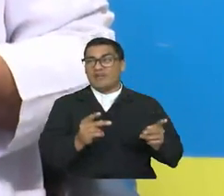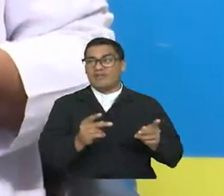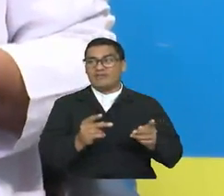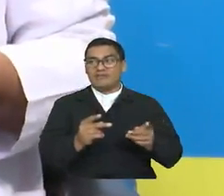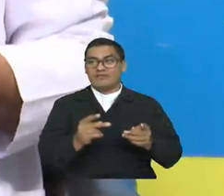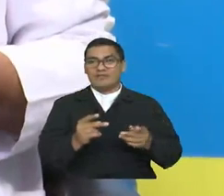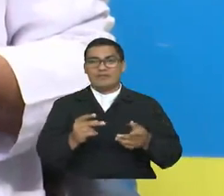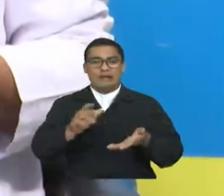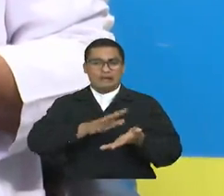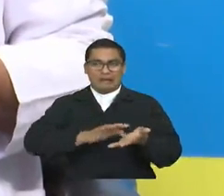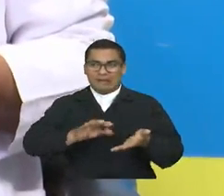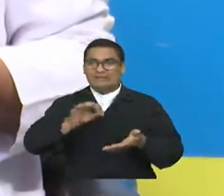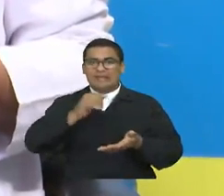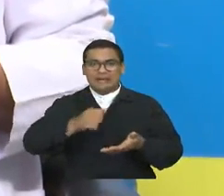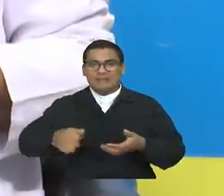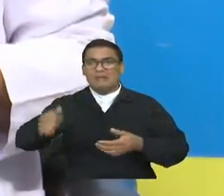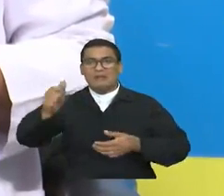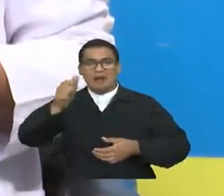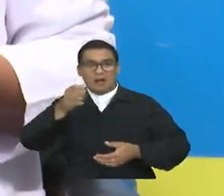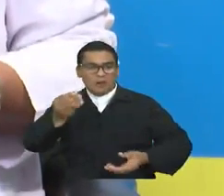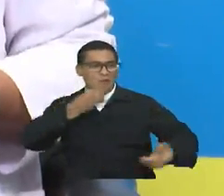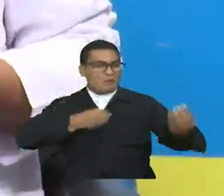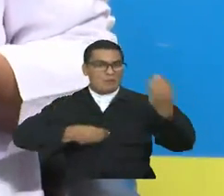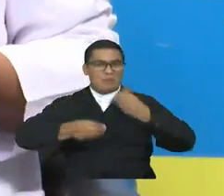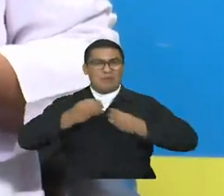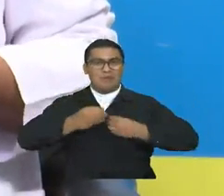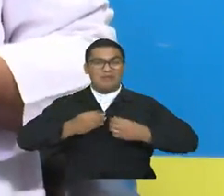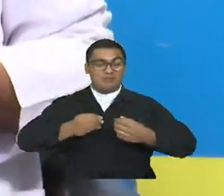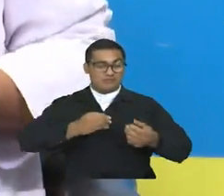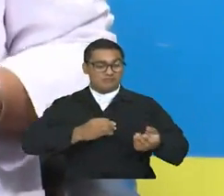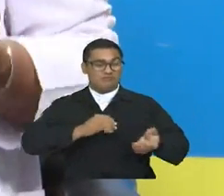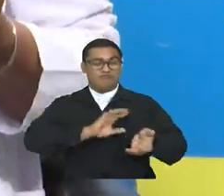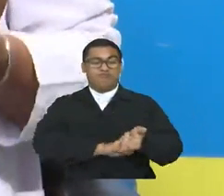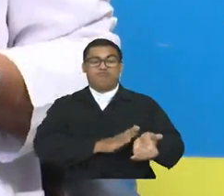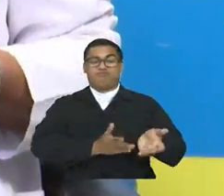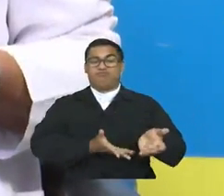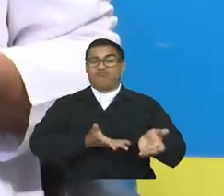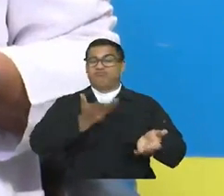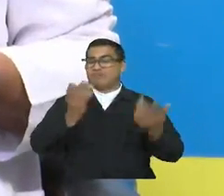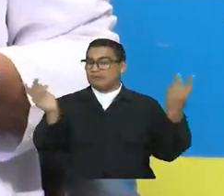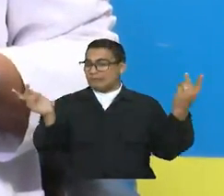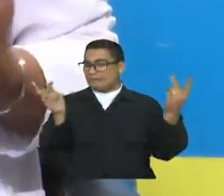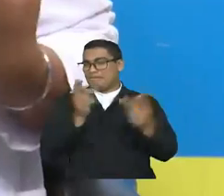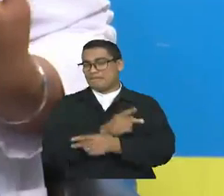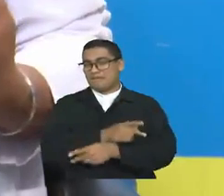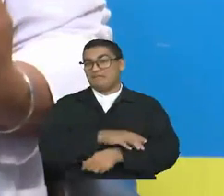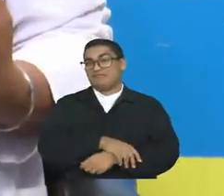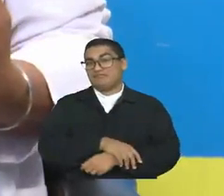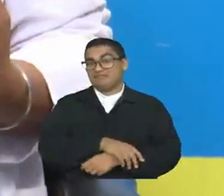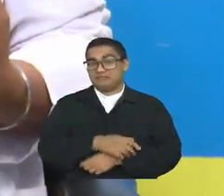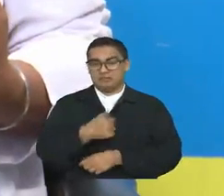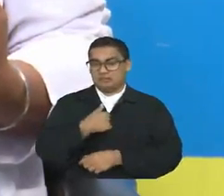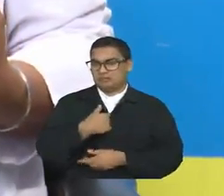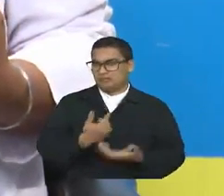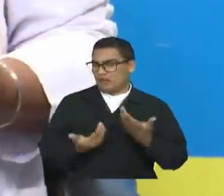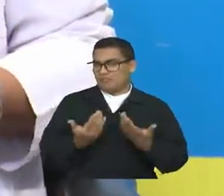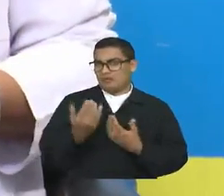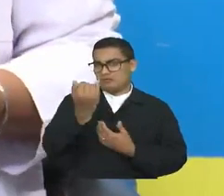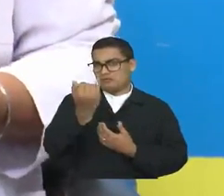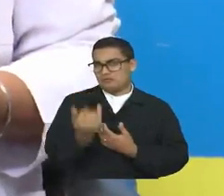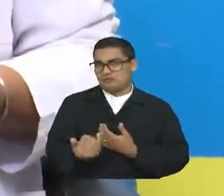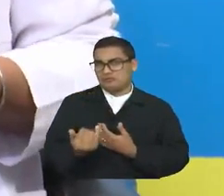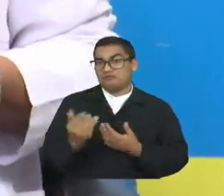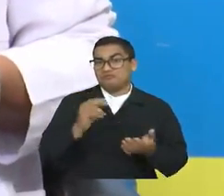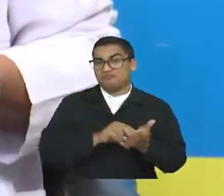grasa, hay grasa circulando en mi sangre, entonces colesterol y triglicéridos pueden estar altos, aunque yo sea delgado. Y al